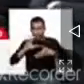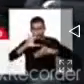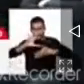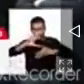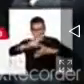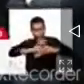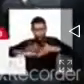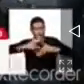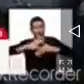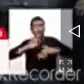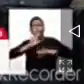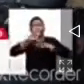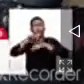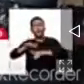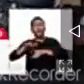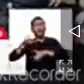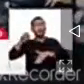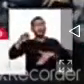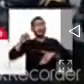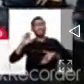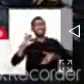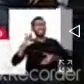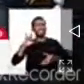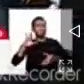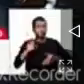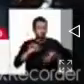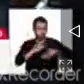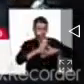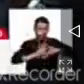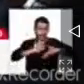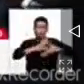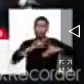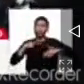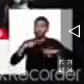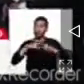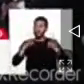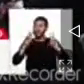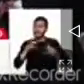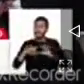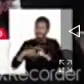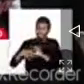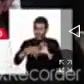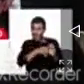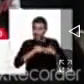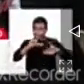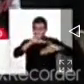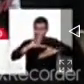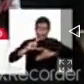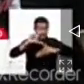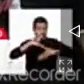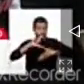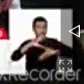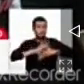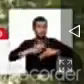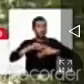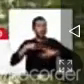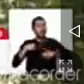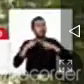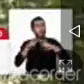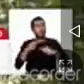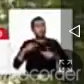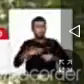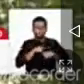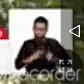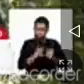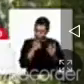del Pacífico. Y cuando nos llenamos la voz hablando de la integración latinoamericana, pongamos la voz, el